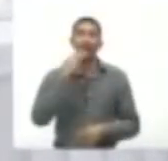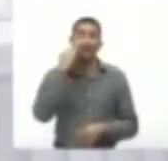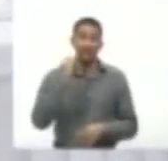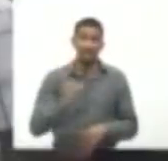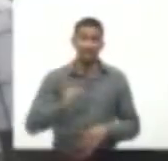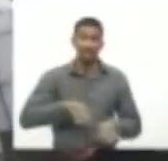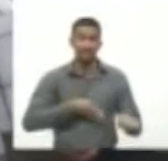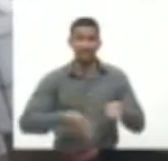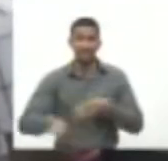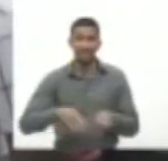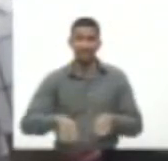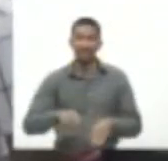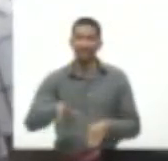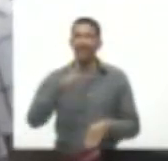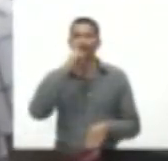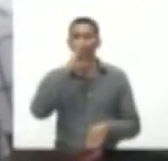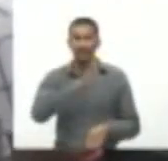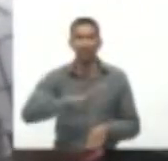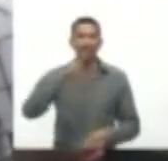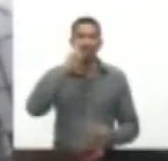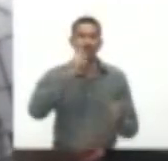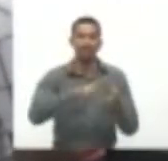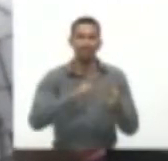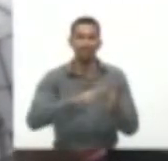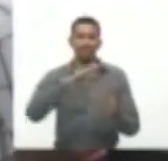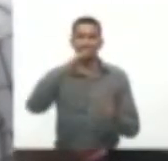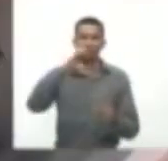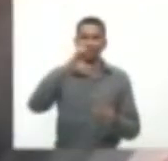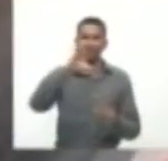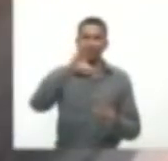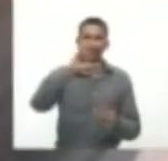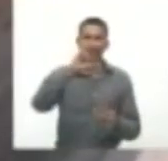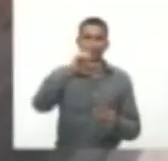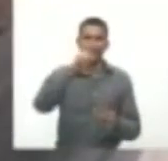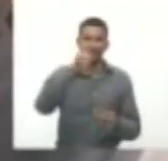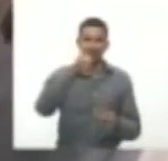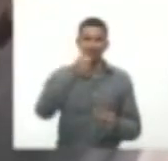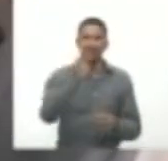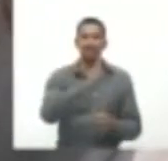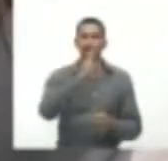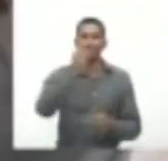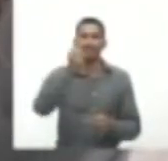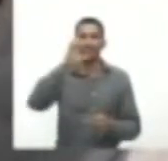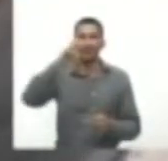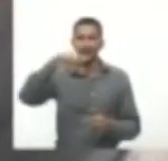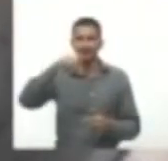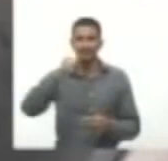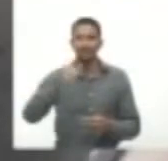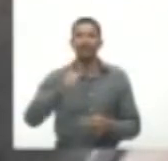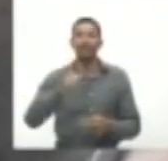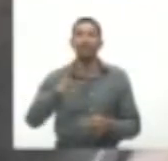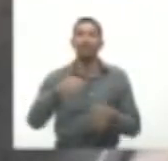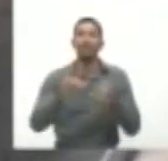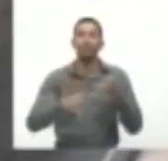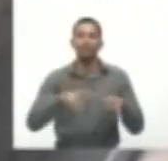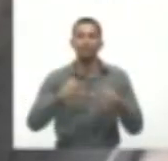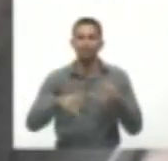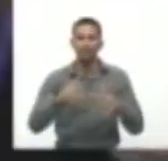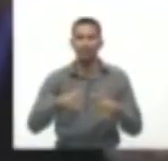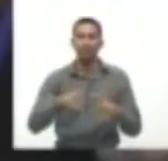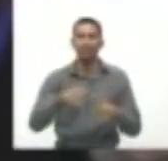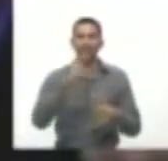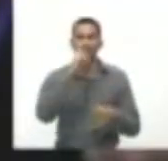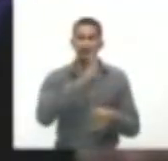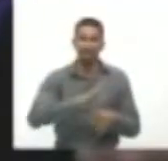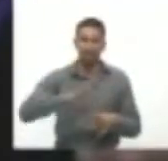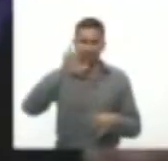del patinaje nacional, es desde hoy la coordinadora regional de los Juegos Nacionales 2019, que tendrá como sede principal a Cartagena de Indias.